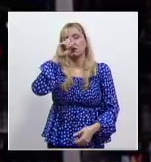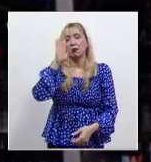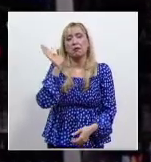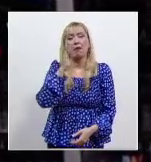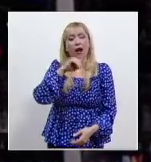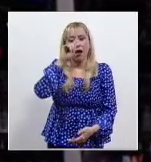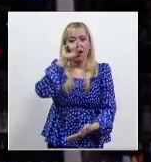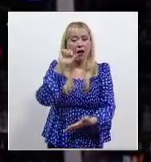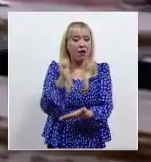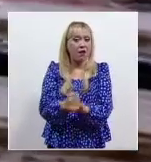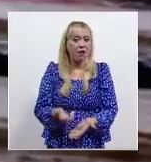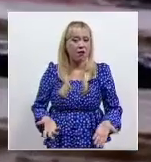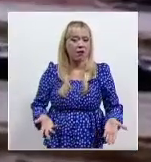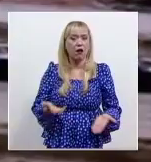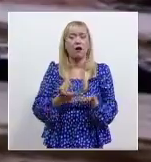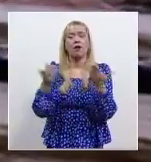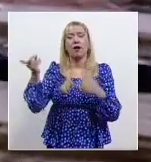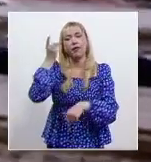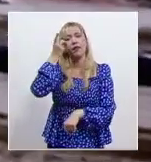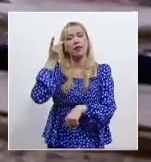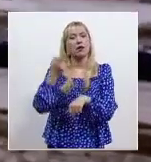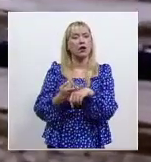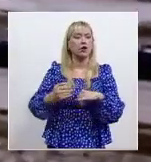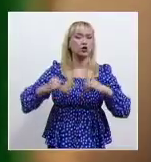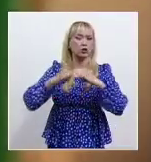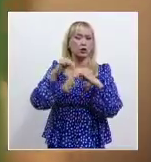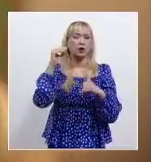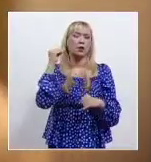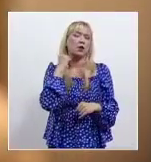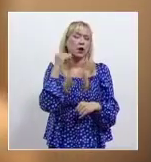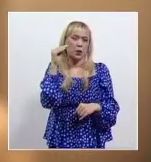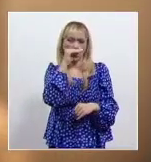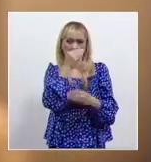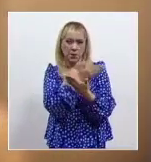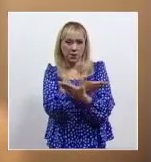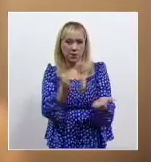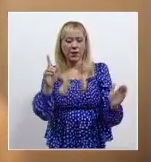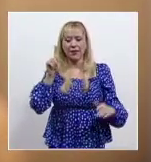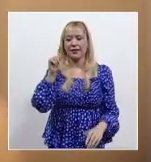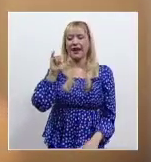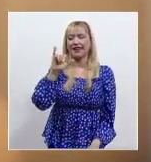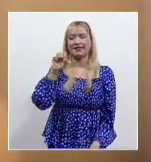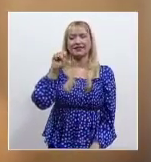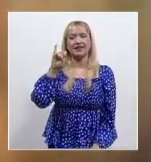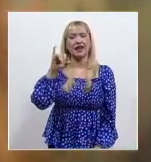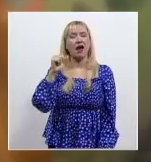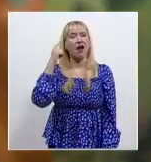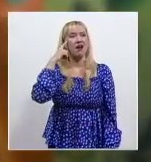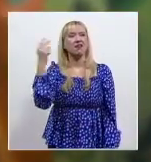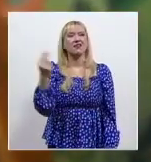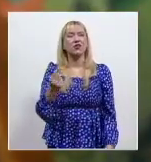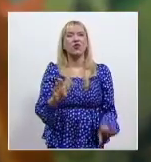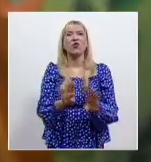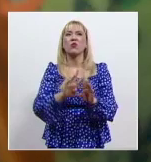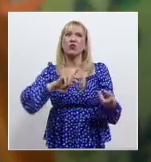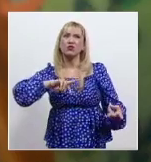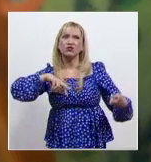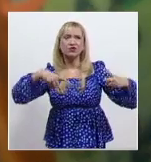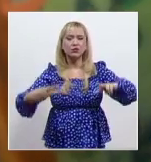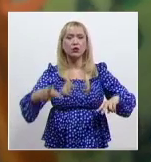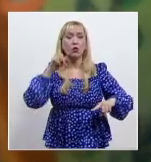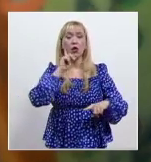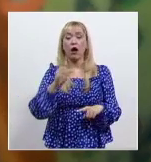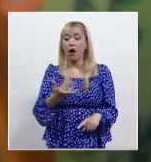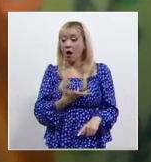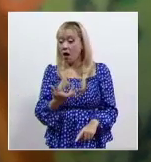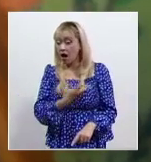del Instituto Federal de Defensoría Pública, Taísia Cruz Parcero, destacó la necesidad de buscar alternativas para que mujeres que ejercen